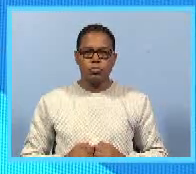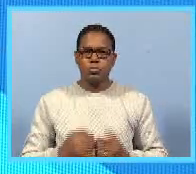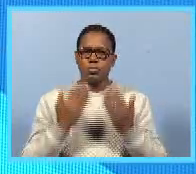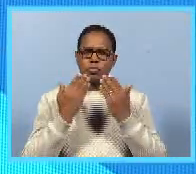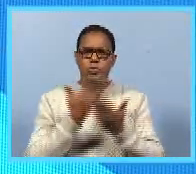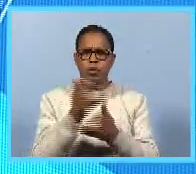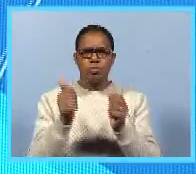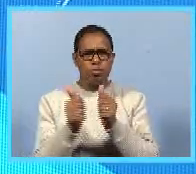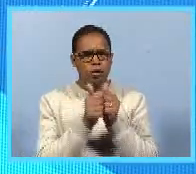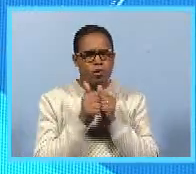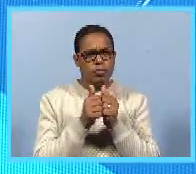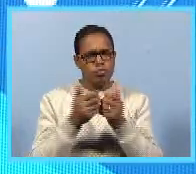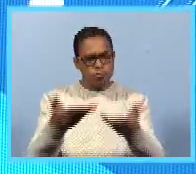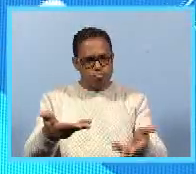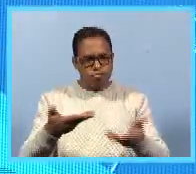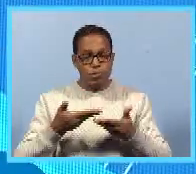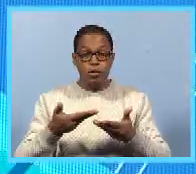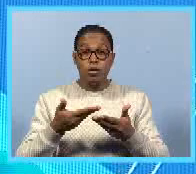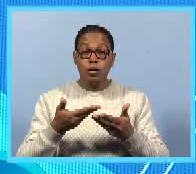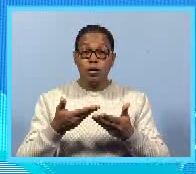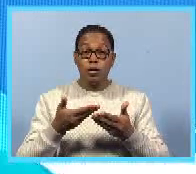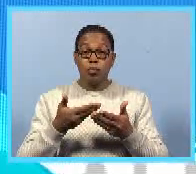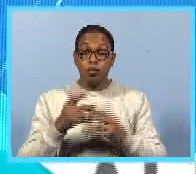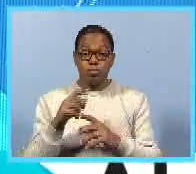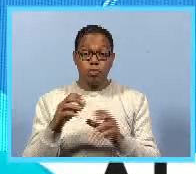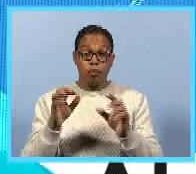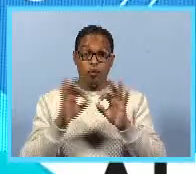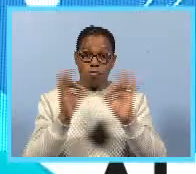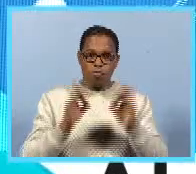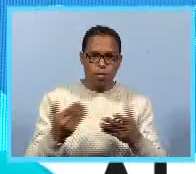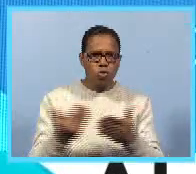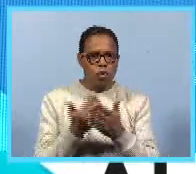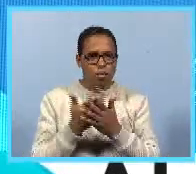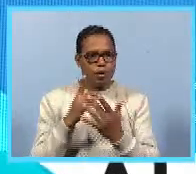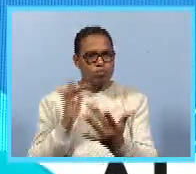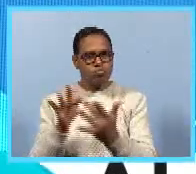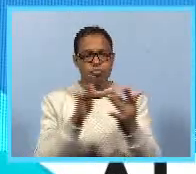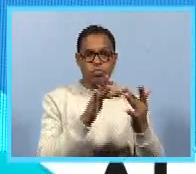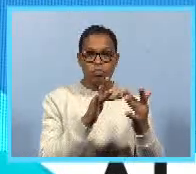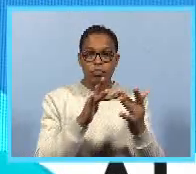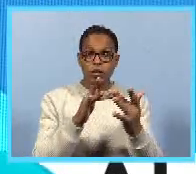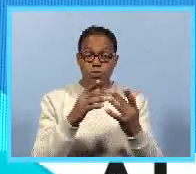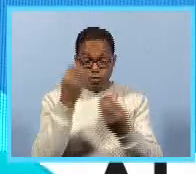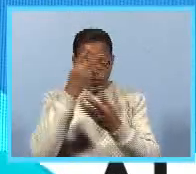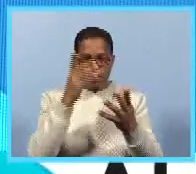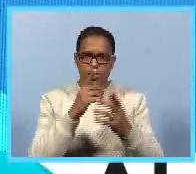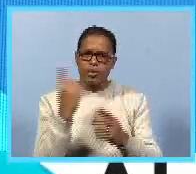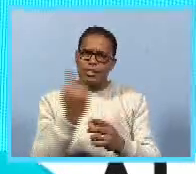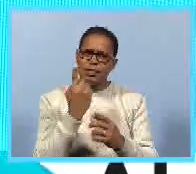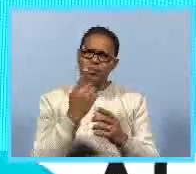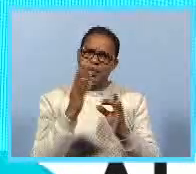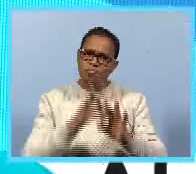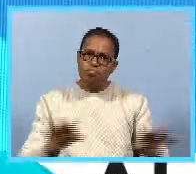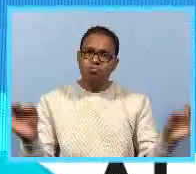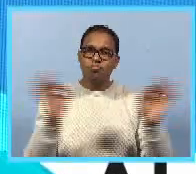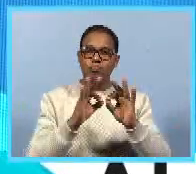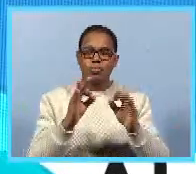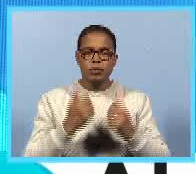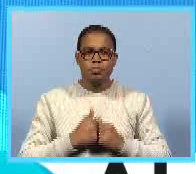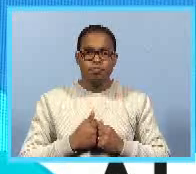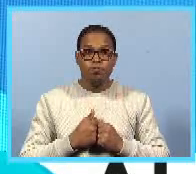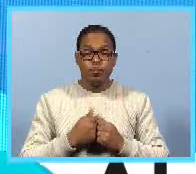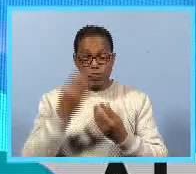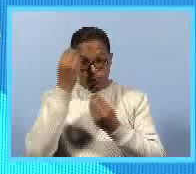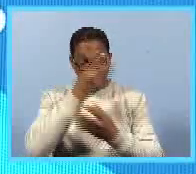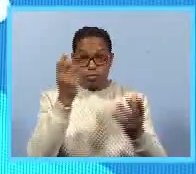Hola, gracias por acompañarnos. Bienvenidos a una nueva forma de poder conectar con ustedes en que la información siempre está a la orden del día. Vamos a